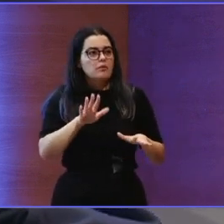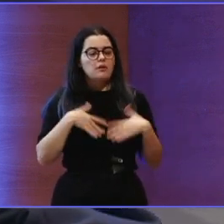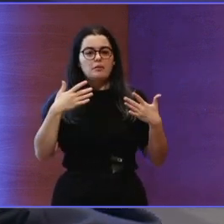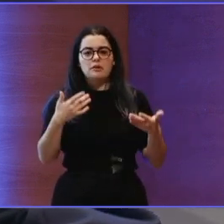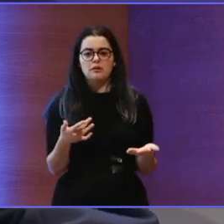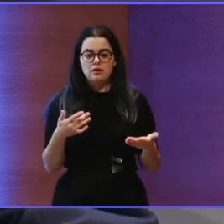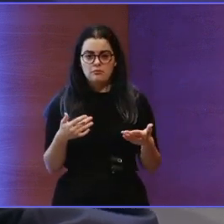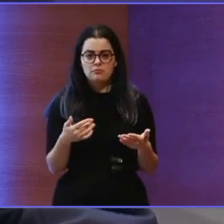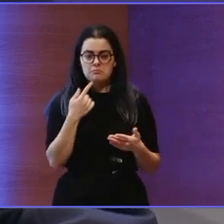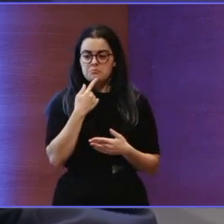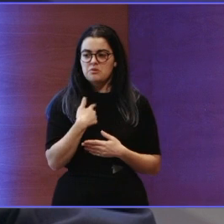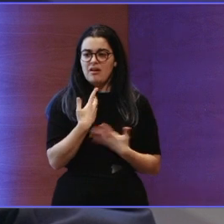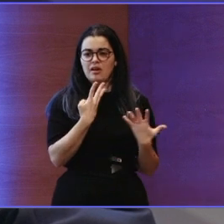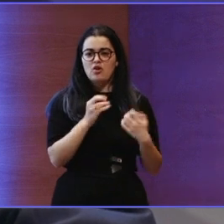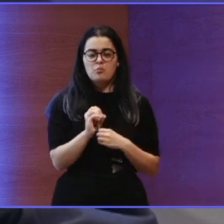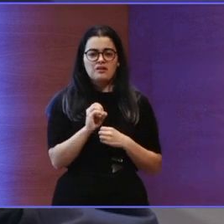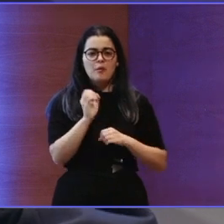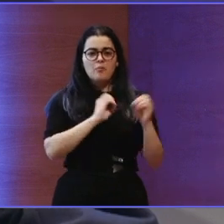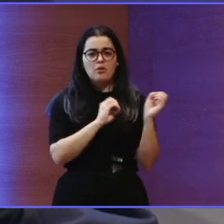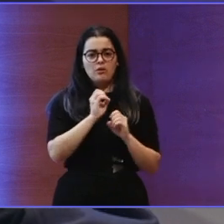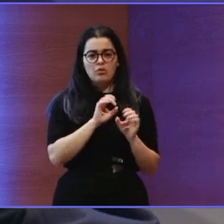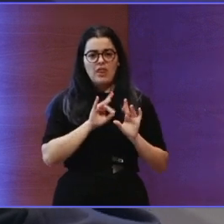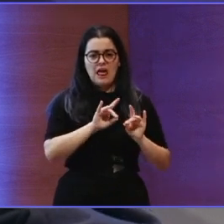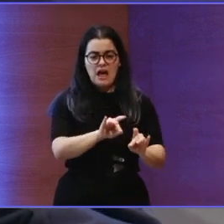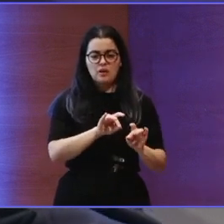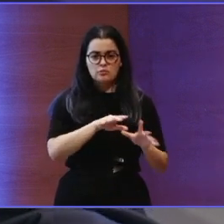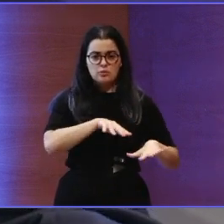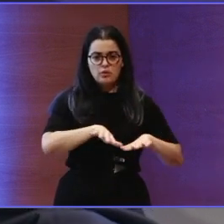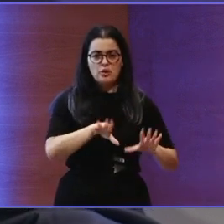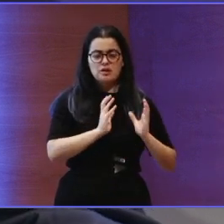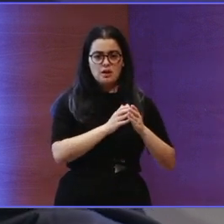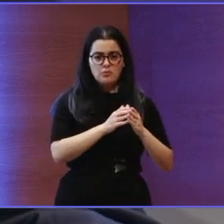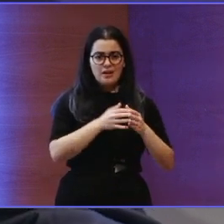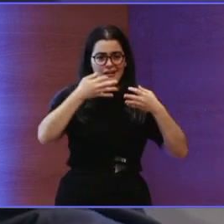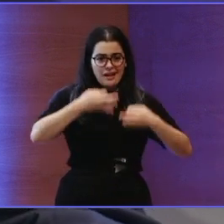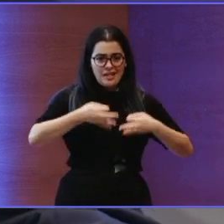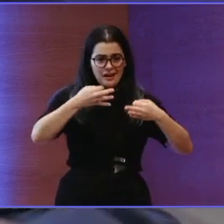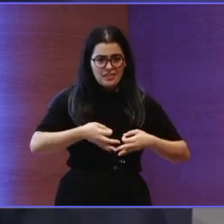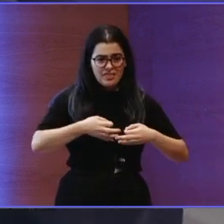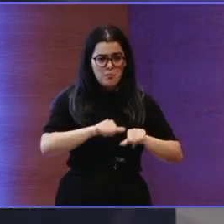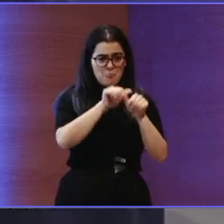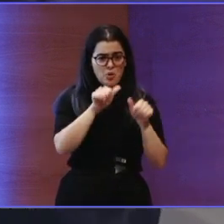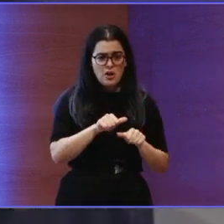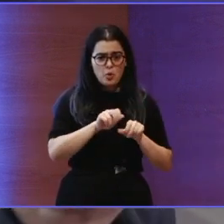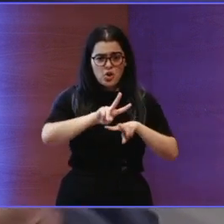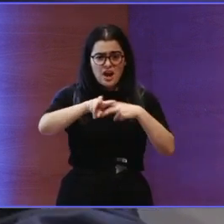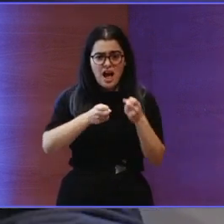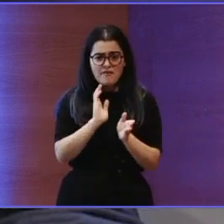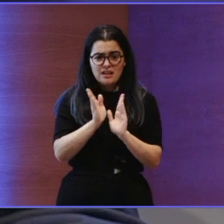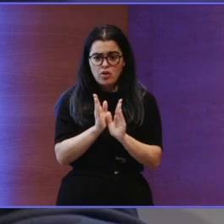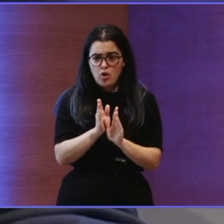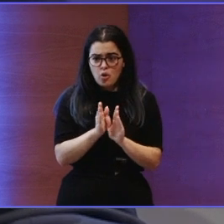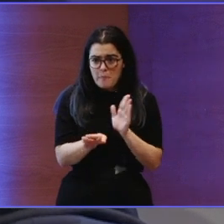que el 90 por de la actuación de los equipos respondía al modelo rehabilitador del que pensábamos que habíamos